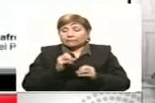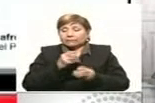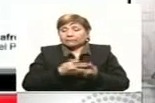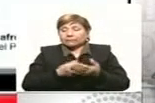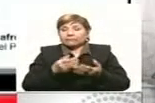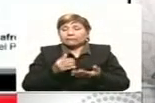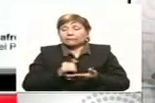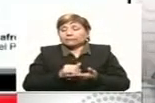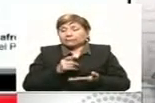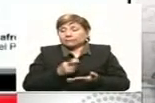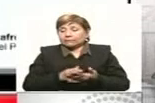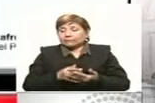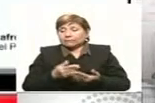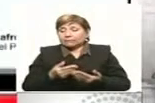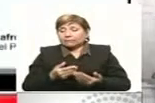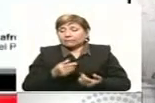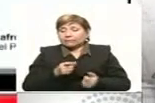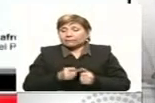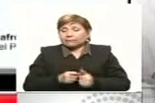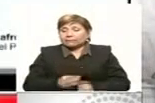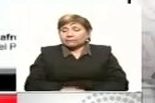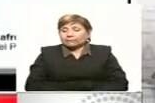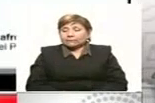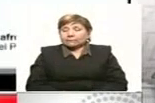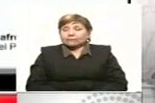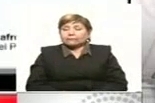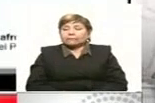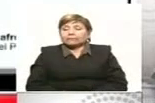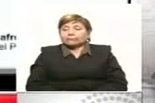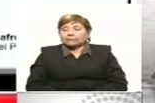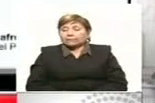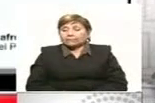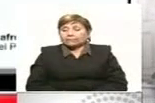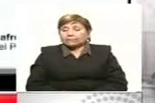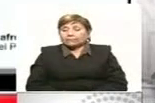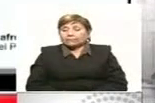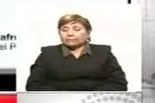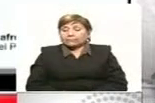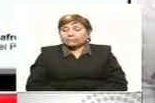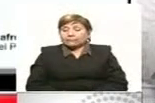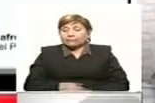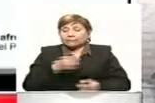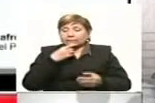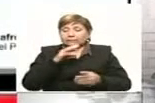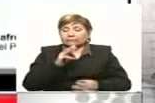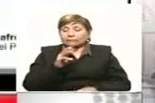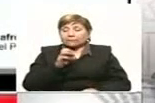para afrontar la emergencia sanitaria, que fue de